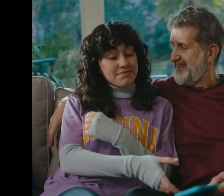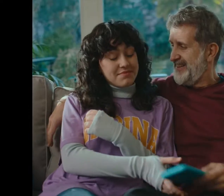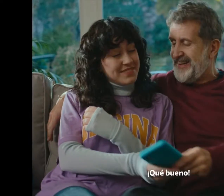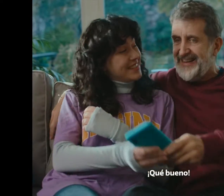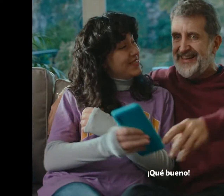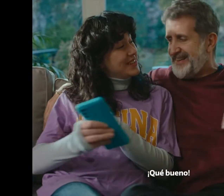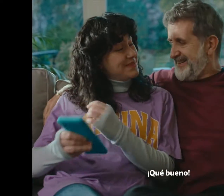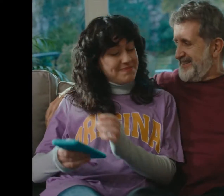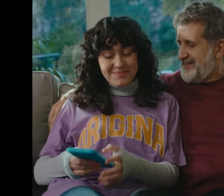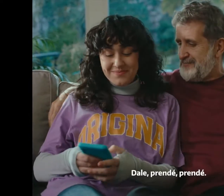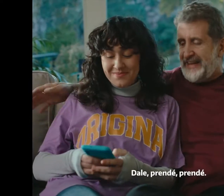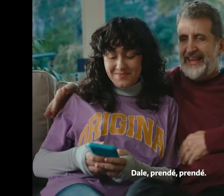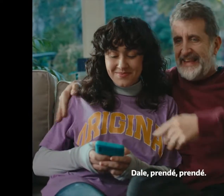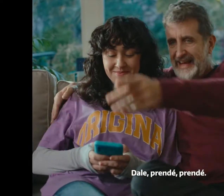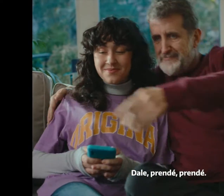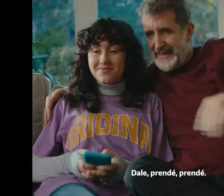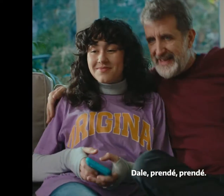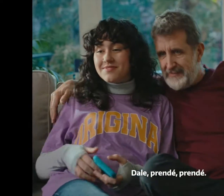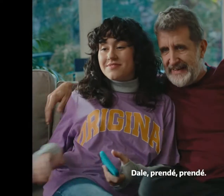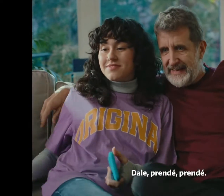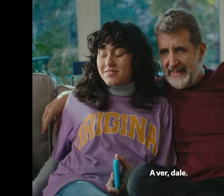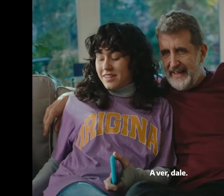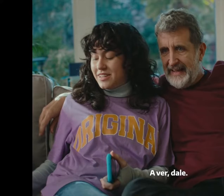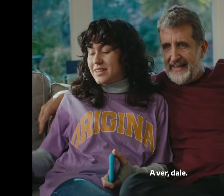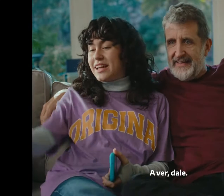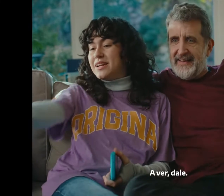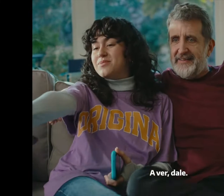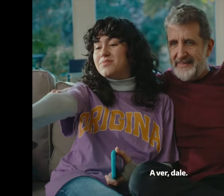eso. Qué bueno. Bueno, dale, prende.